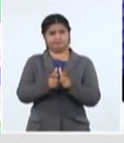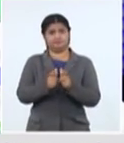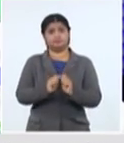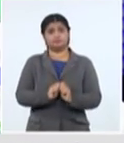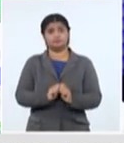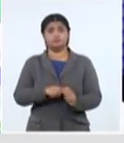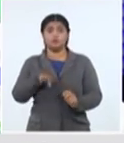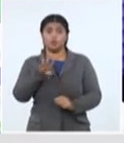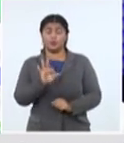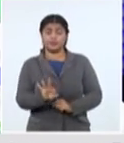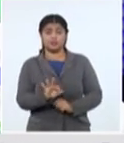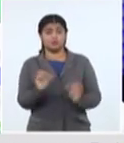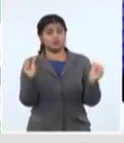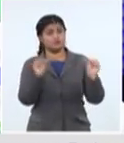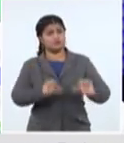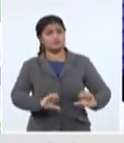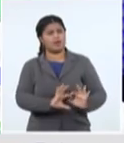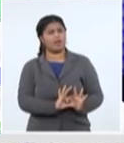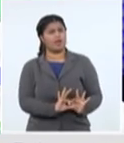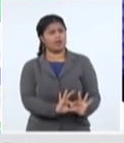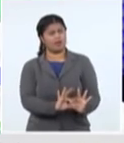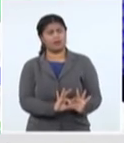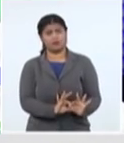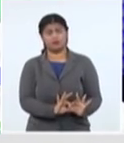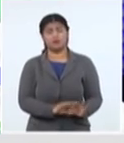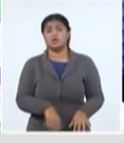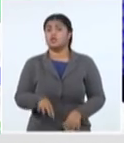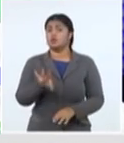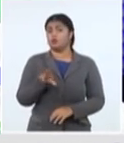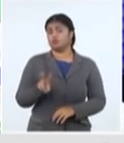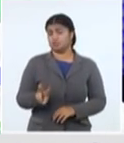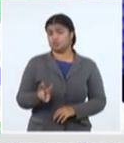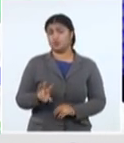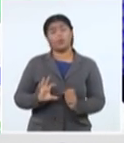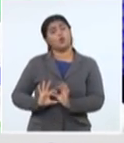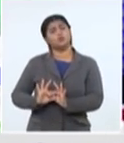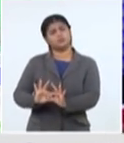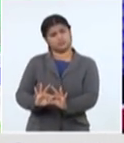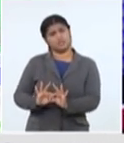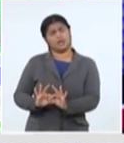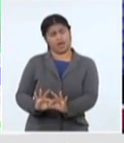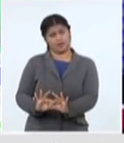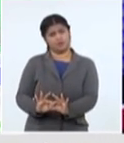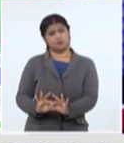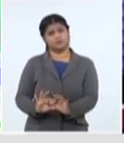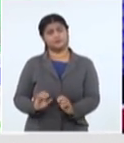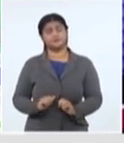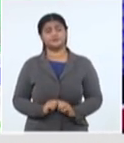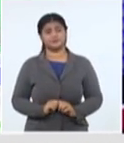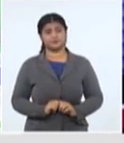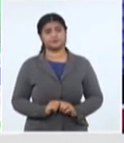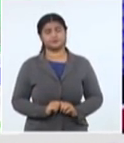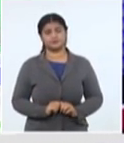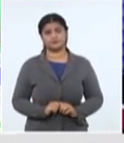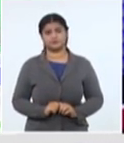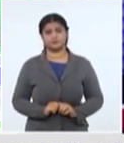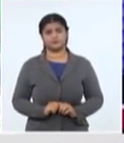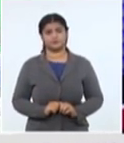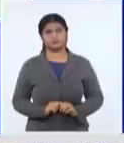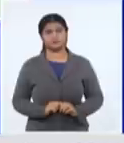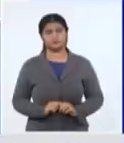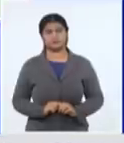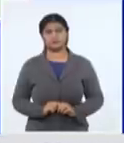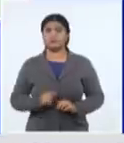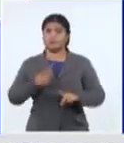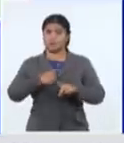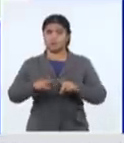48 críticos y 82 graves, que realmente con un estado delicado de su salud. Y finalmente, el gráfico